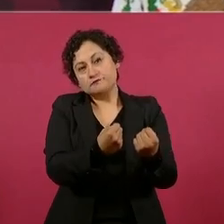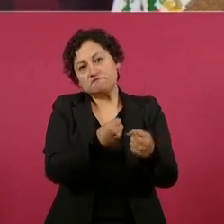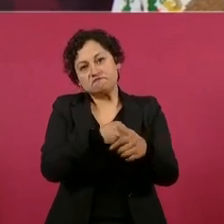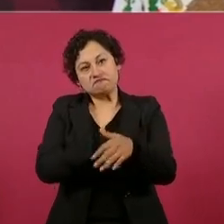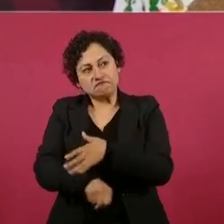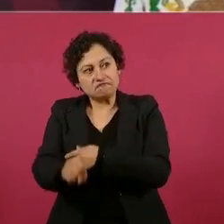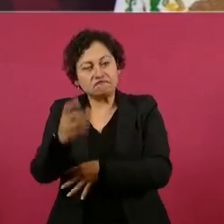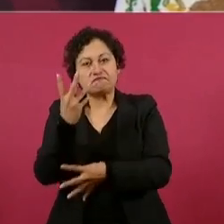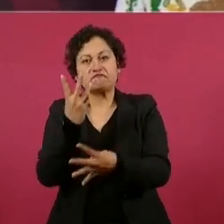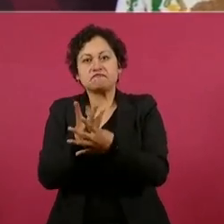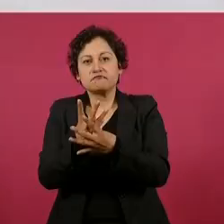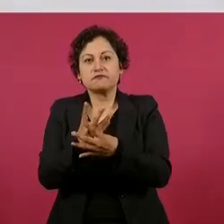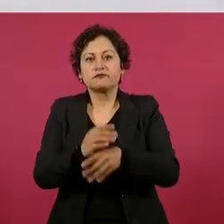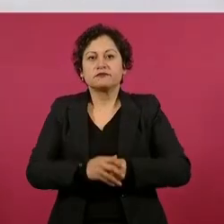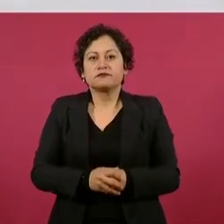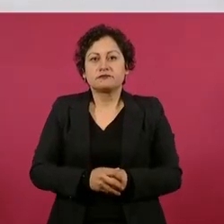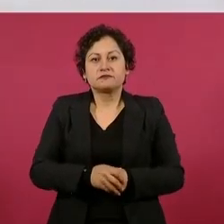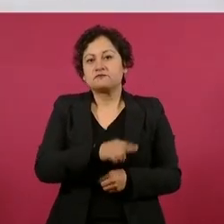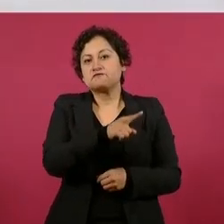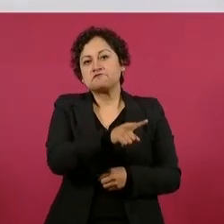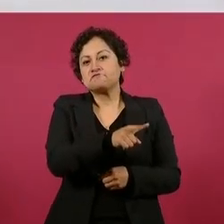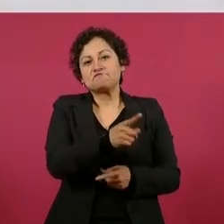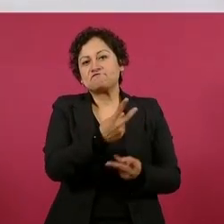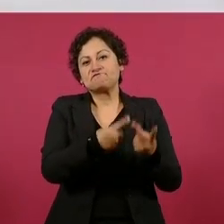Y no se atrevieron.